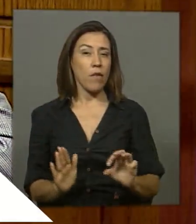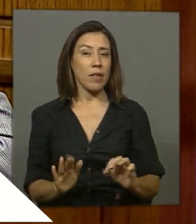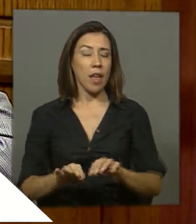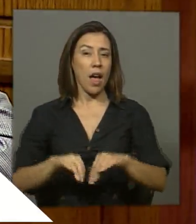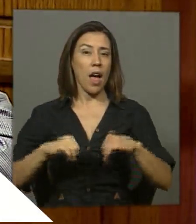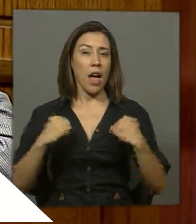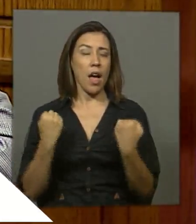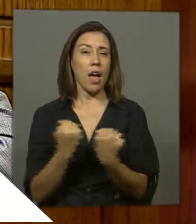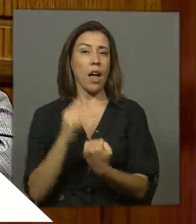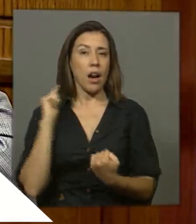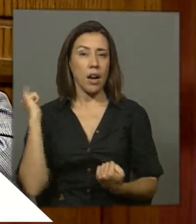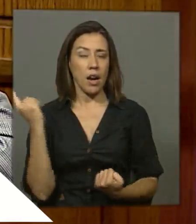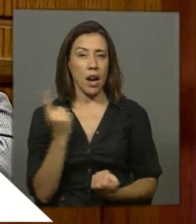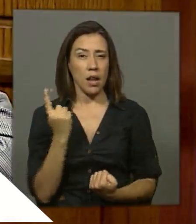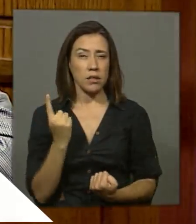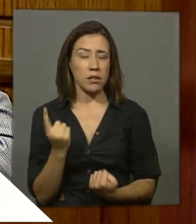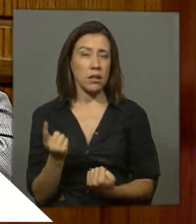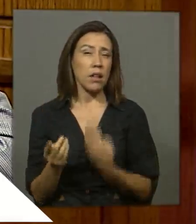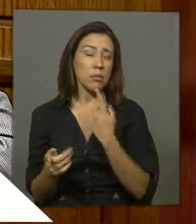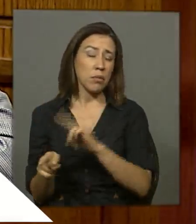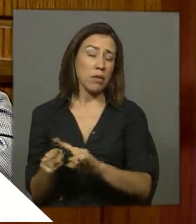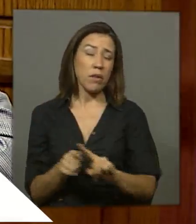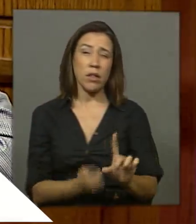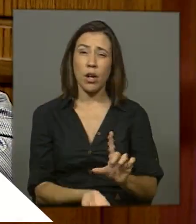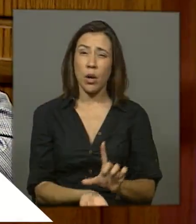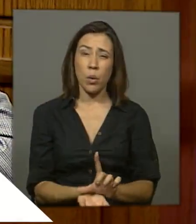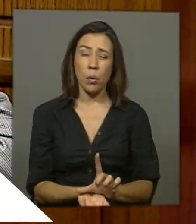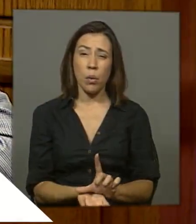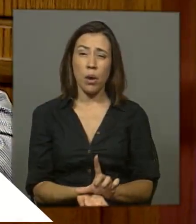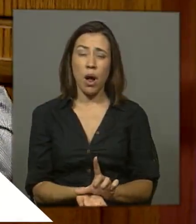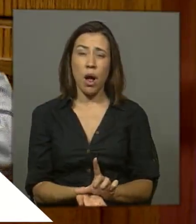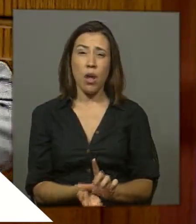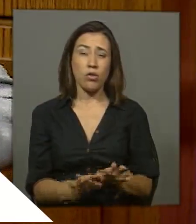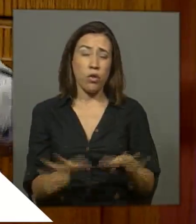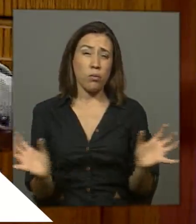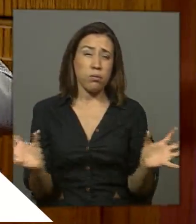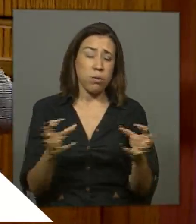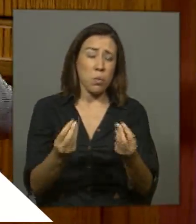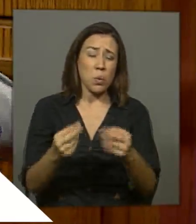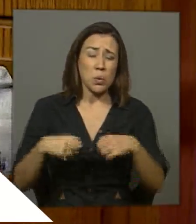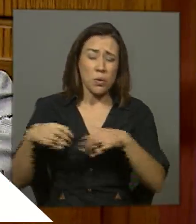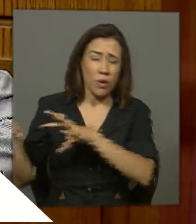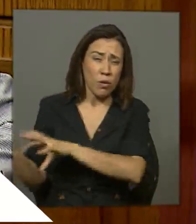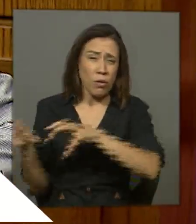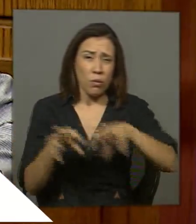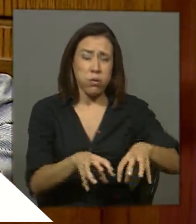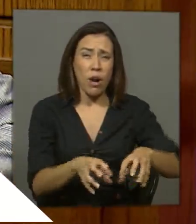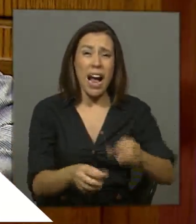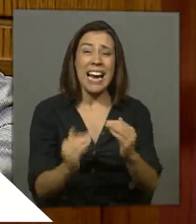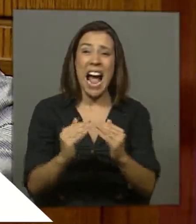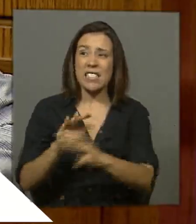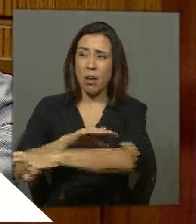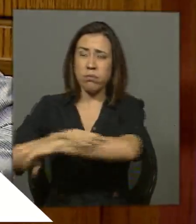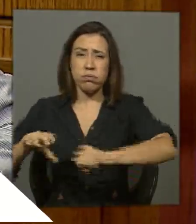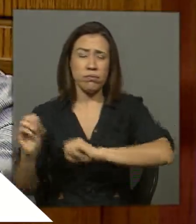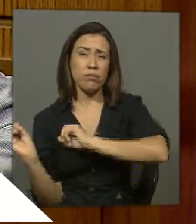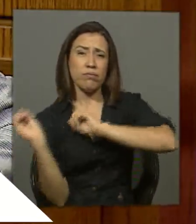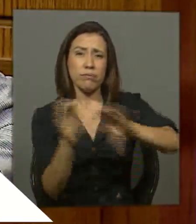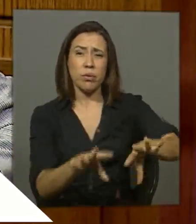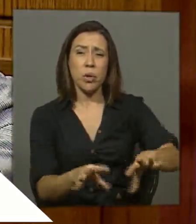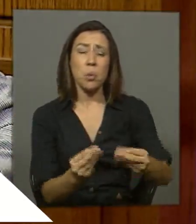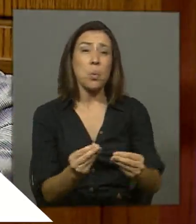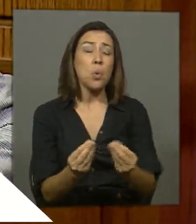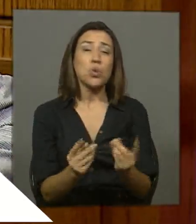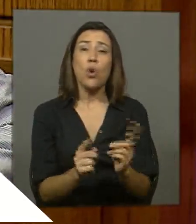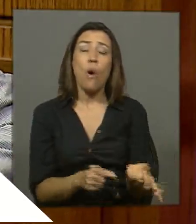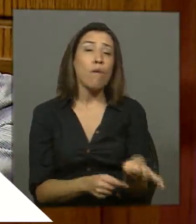estadio nacional en tantos lugares en campos de concentración donde sacaban a la gente de sus casas y muchos de ellos nunca